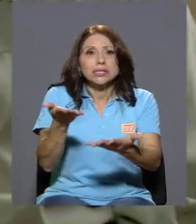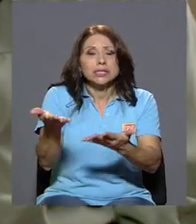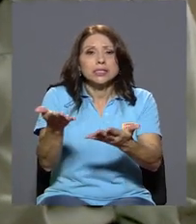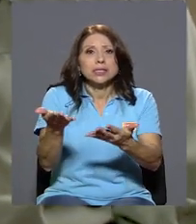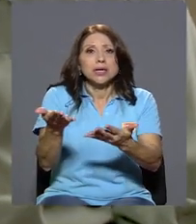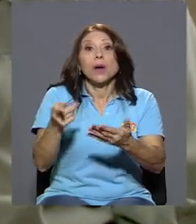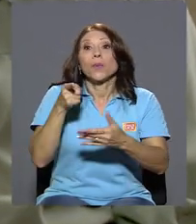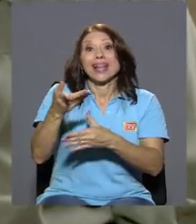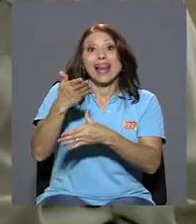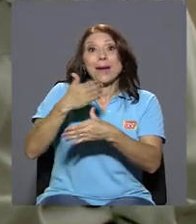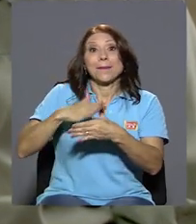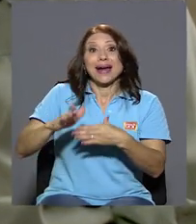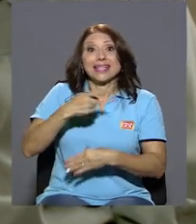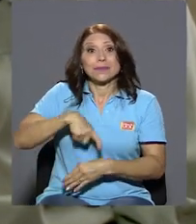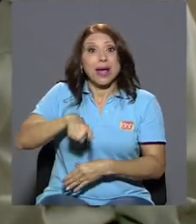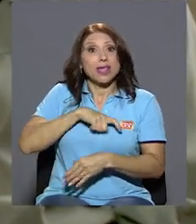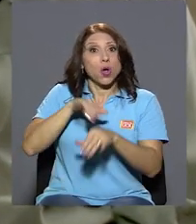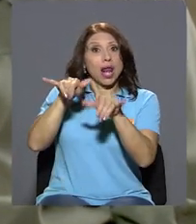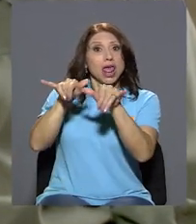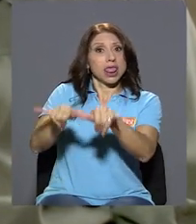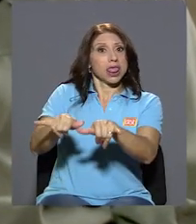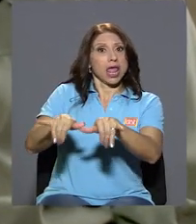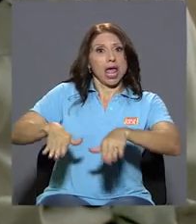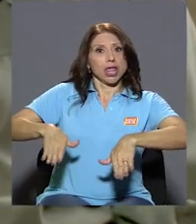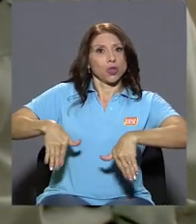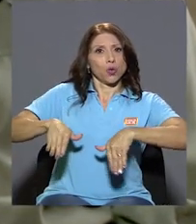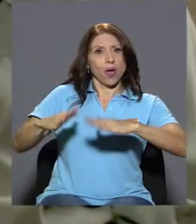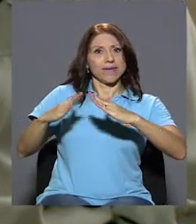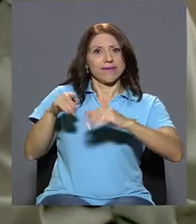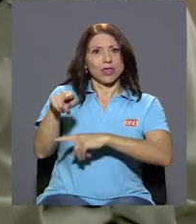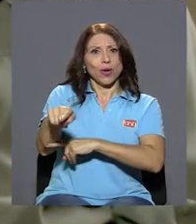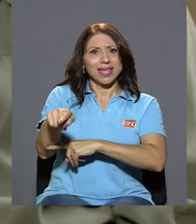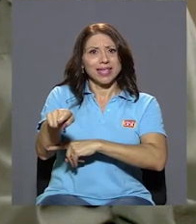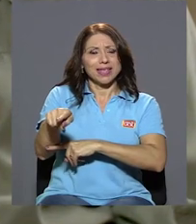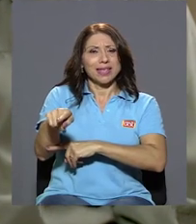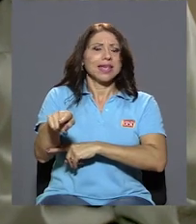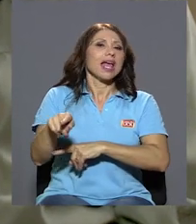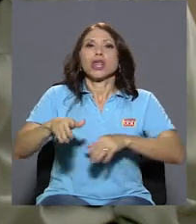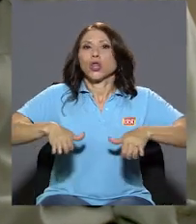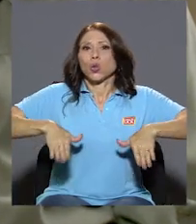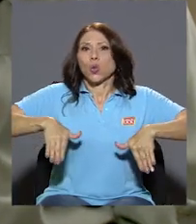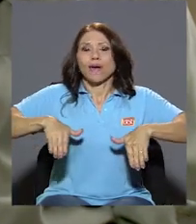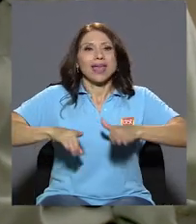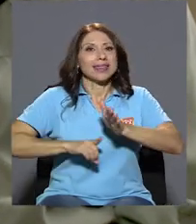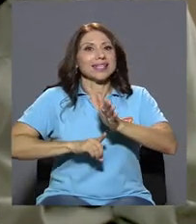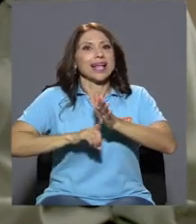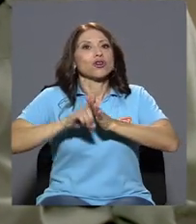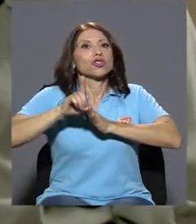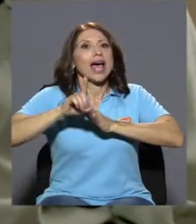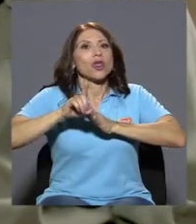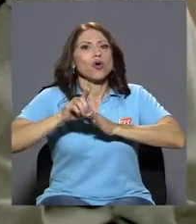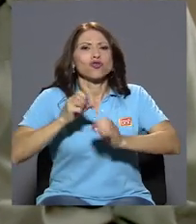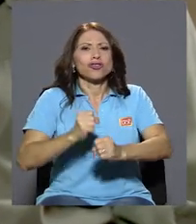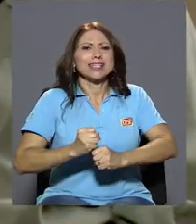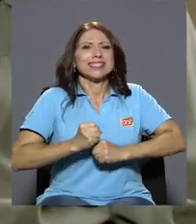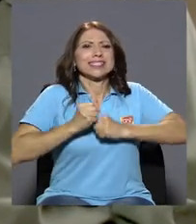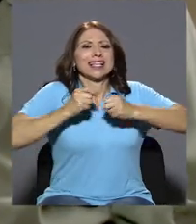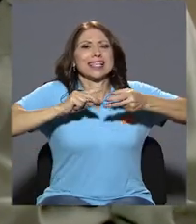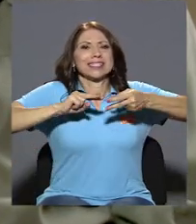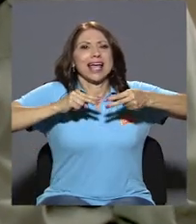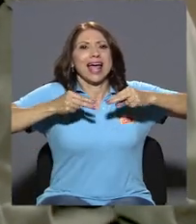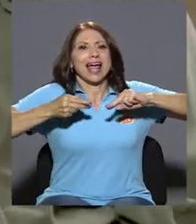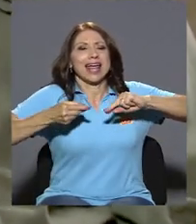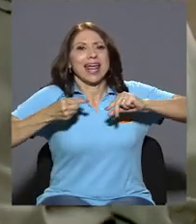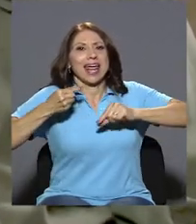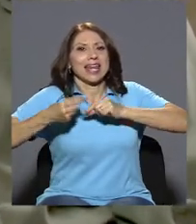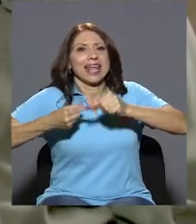española no había vivido allí entonces me habían desarrollado resistencia genética ni